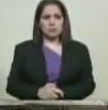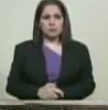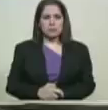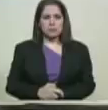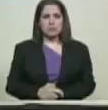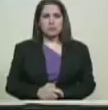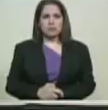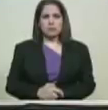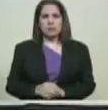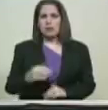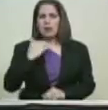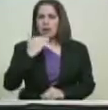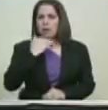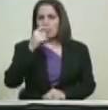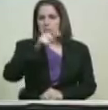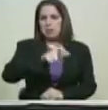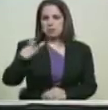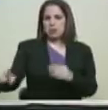algún traidor.